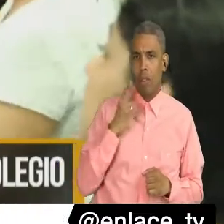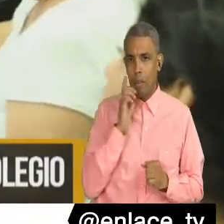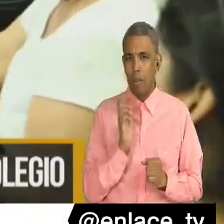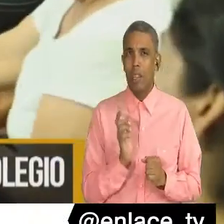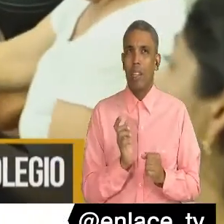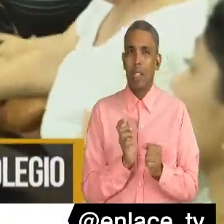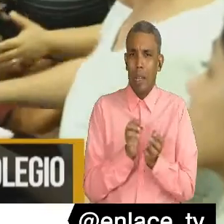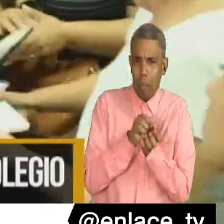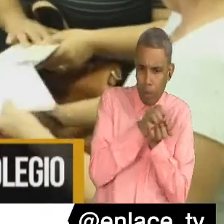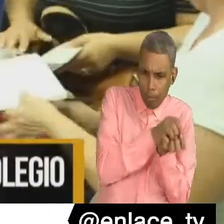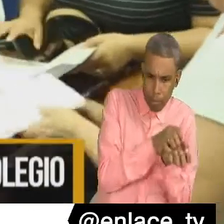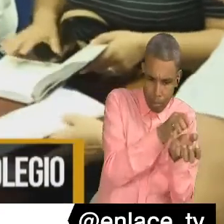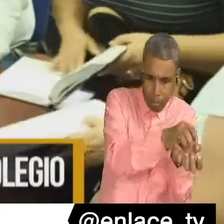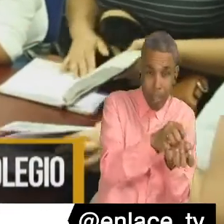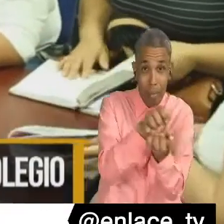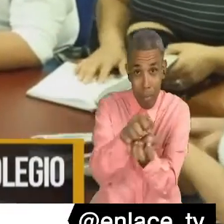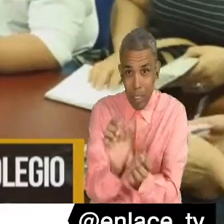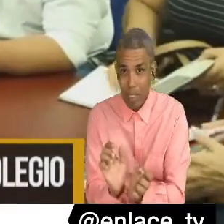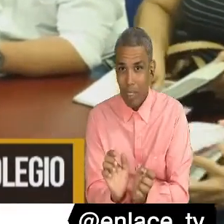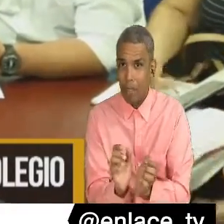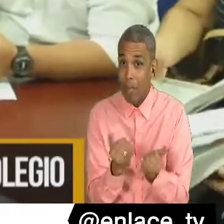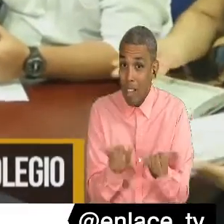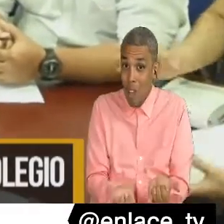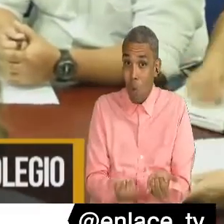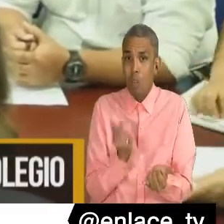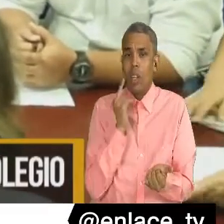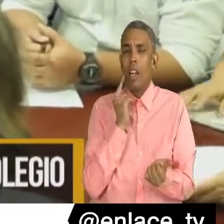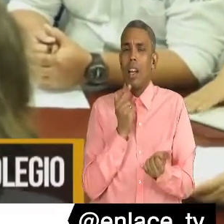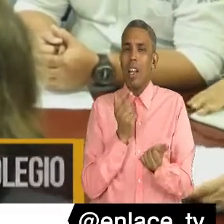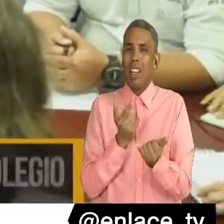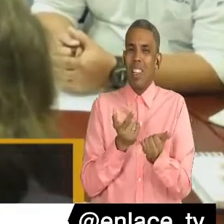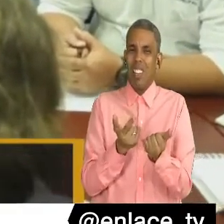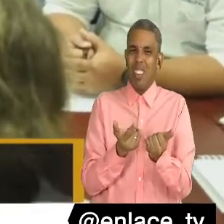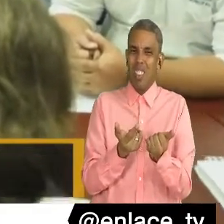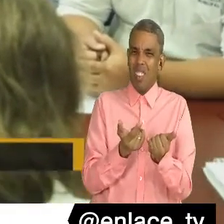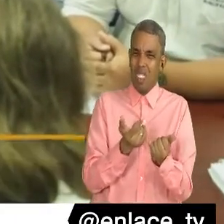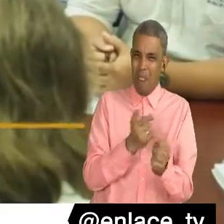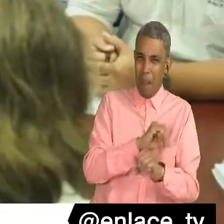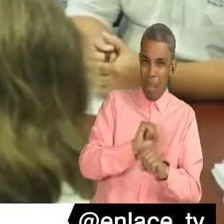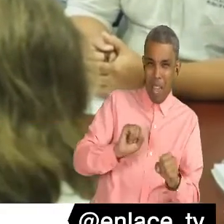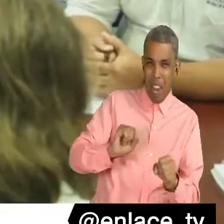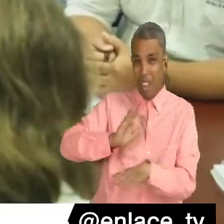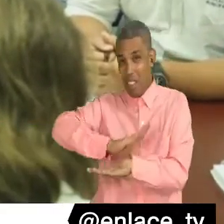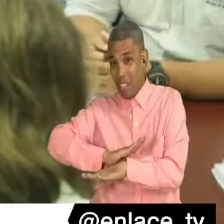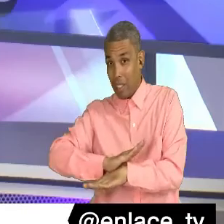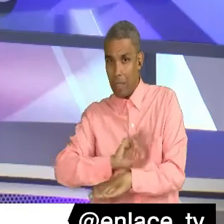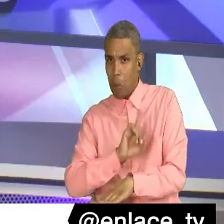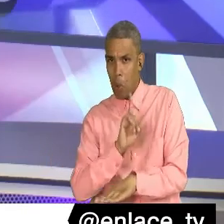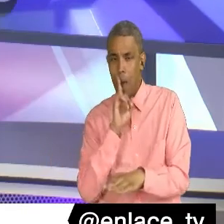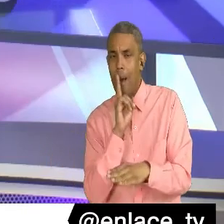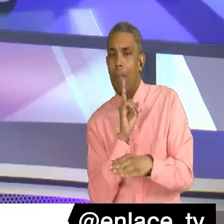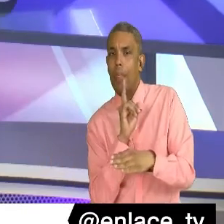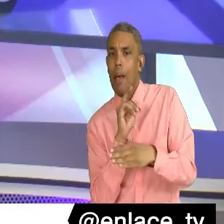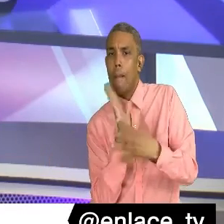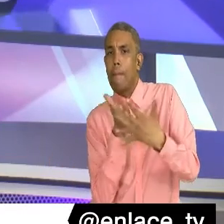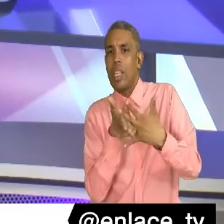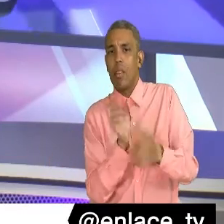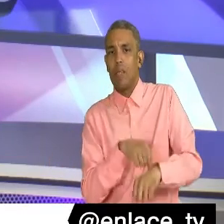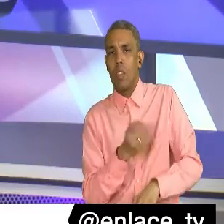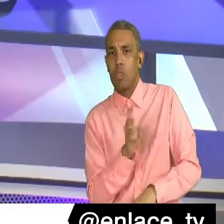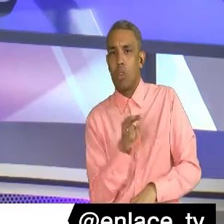industrializada y que la jornada continua se suspende transitoriamente para que los niños puedan ir a almorzar a sus casas. Y